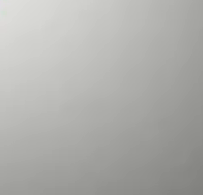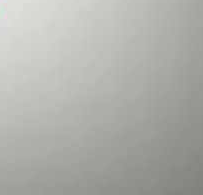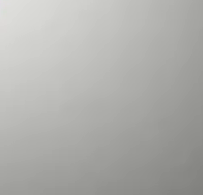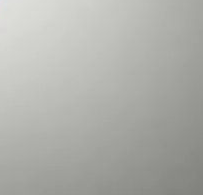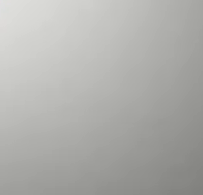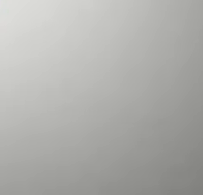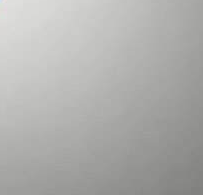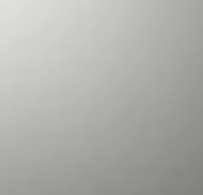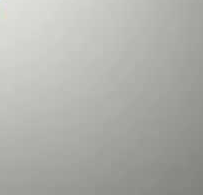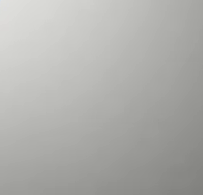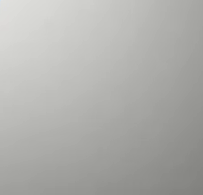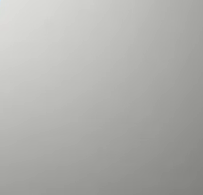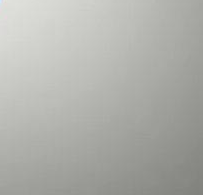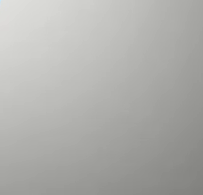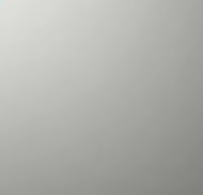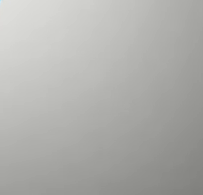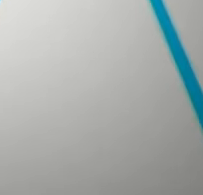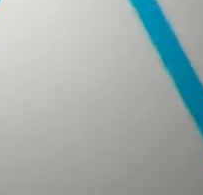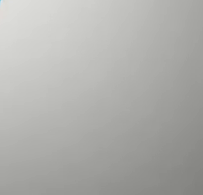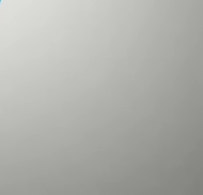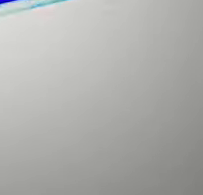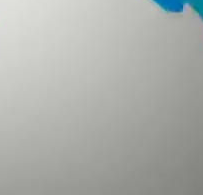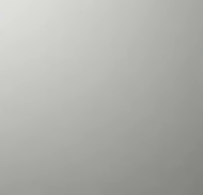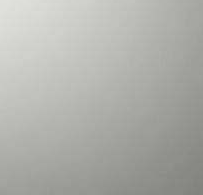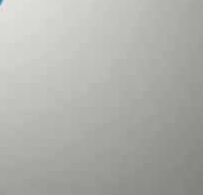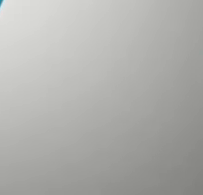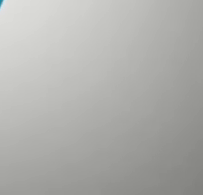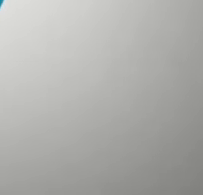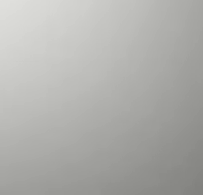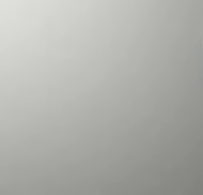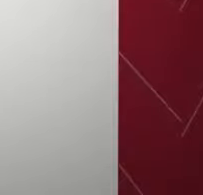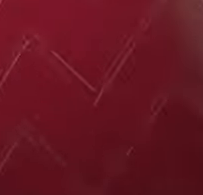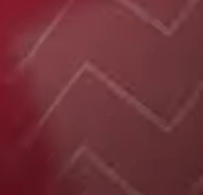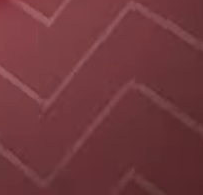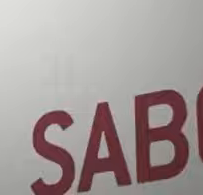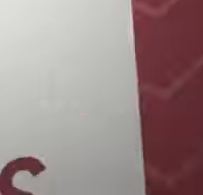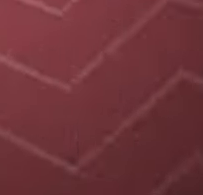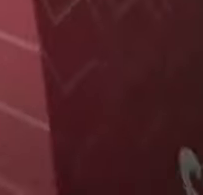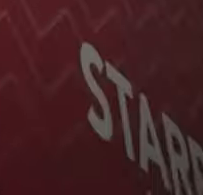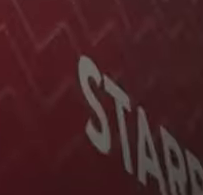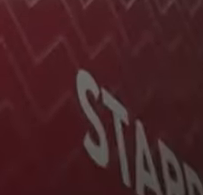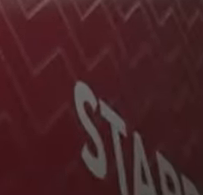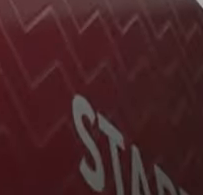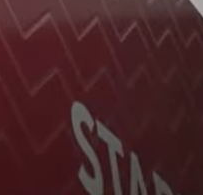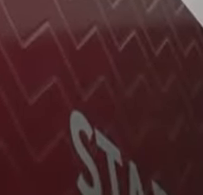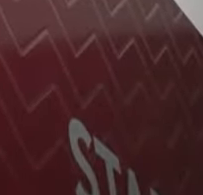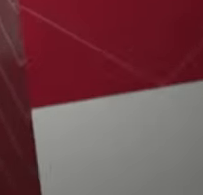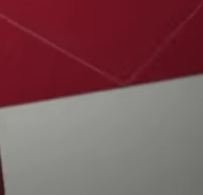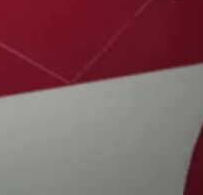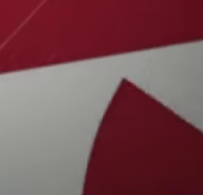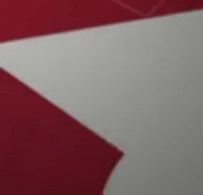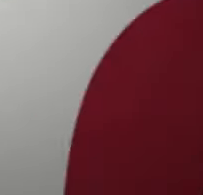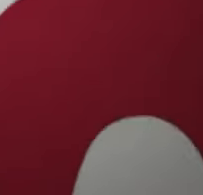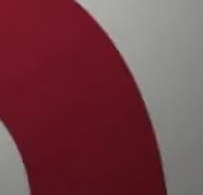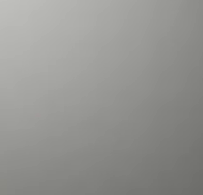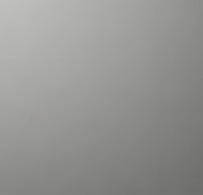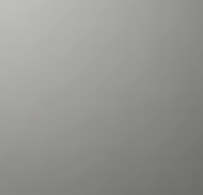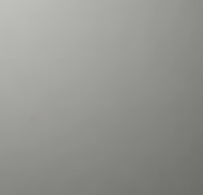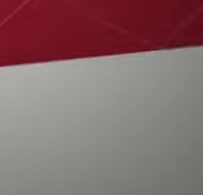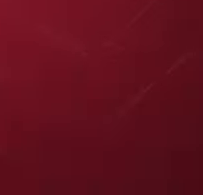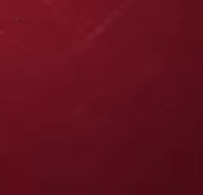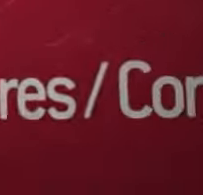B, que pueden favorecer el funcionamiento del sistema nervioso. Ahora con extracto de fruto del monje y